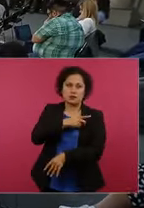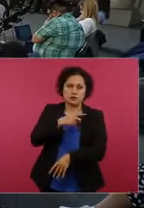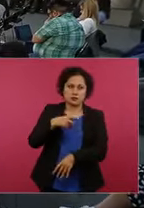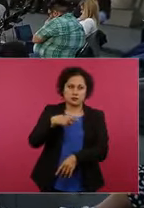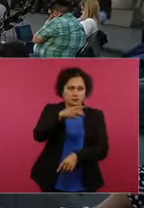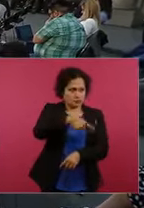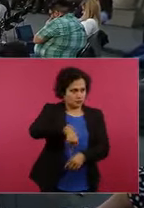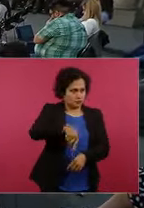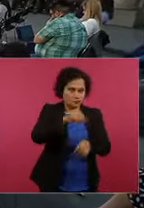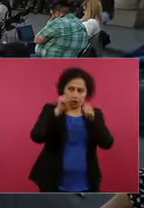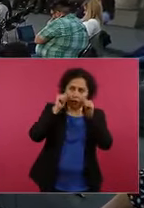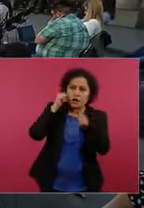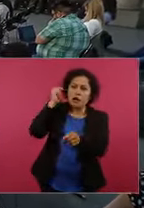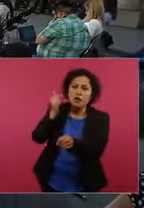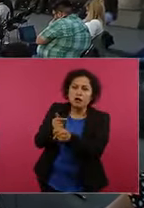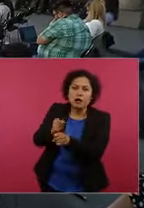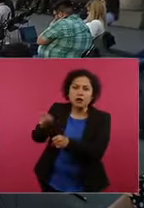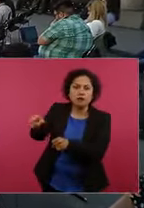señalando,